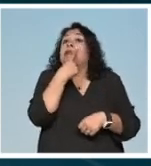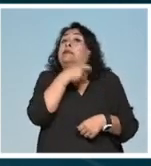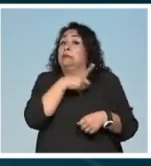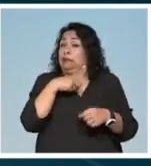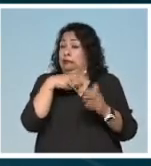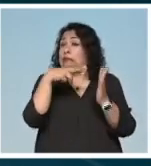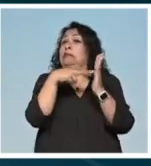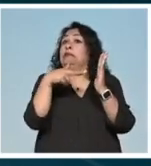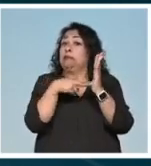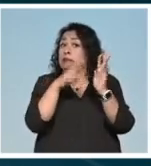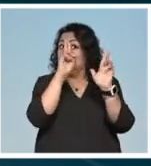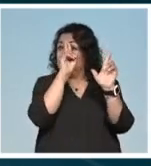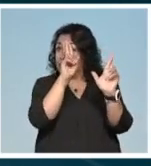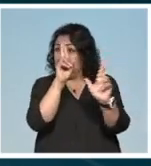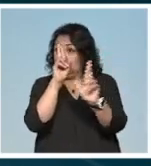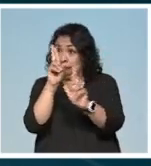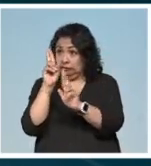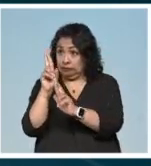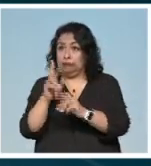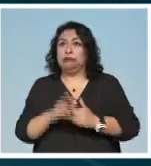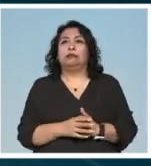reglas de respeto.